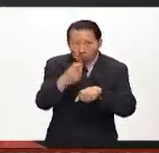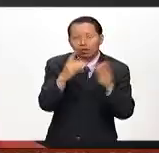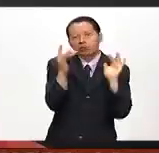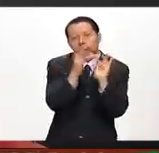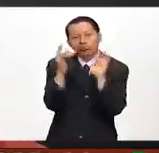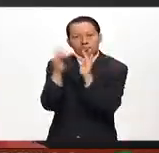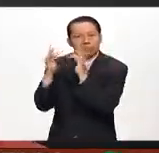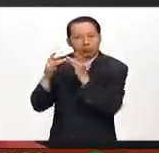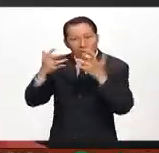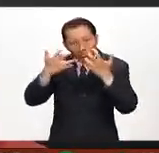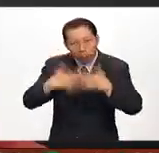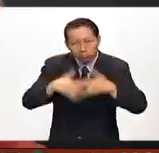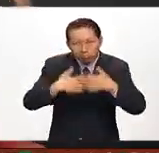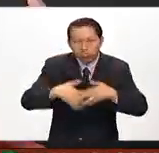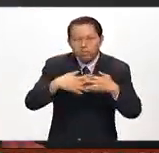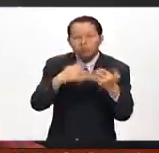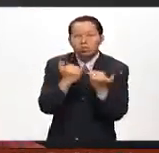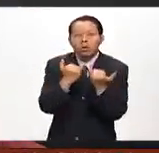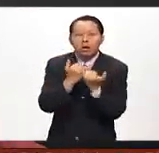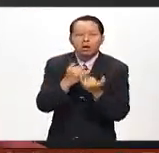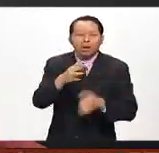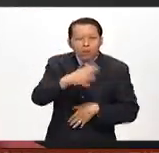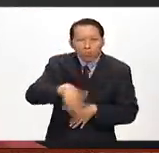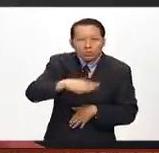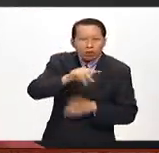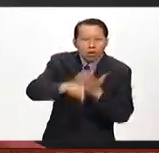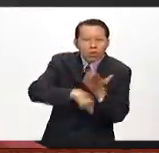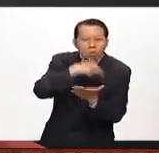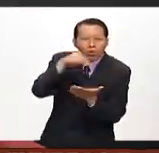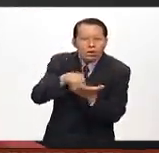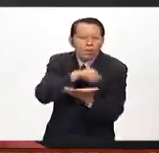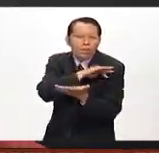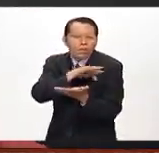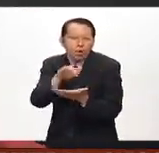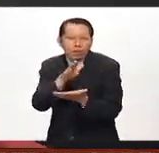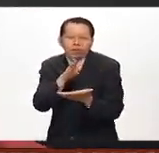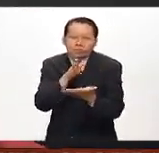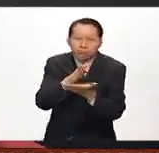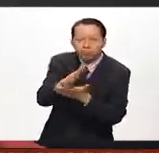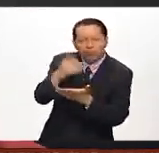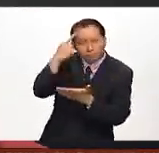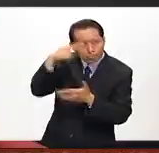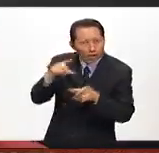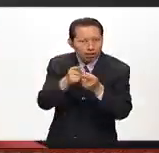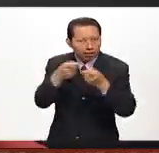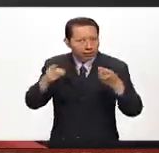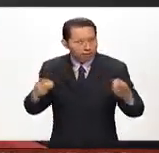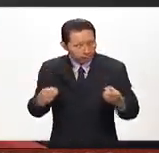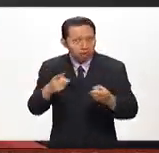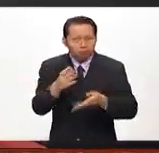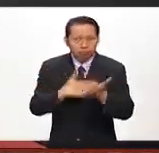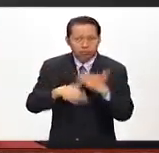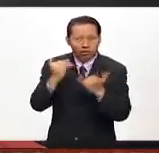con la industria, de encontrar el lugar en donde ellos se puedan desarrollar y que, bueno, al final del día nosotros como institución